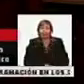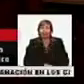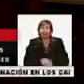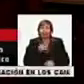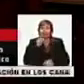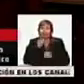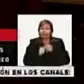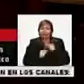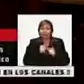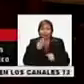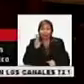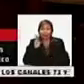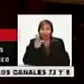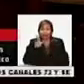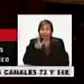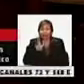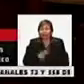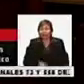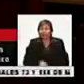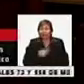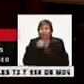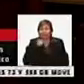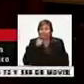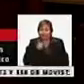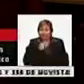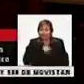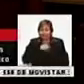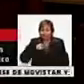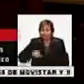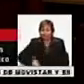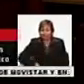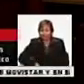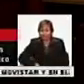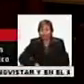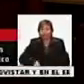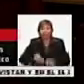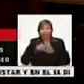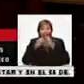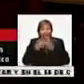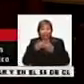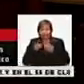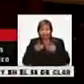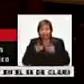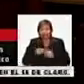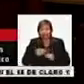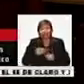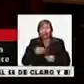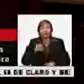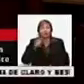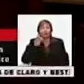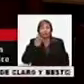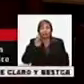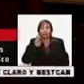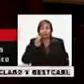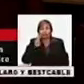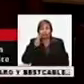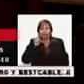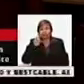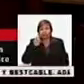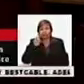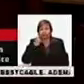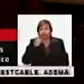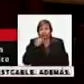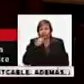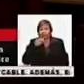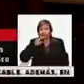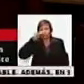en 1963, siendo presidente de la Cámara de Diputados, el compañero Fernando Óscar León de Vivero,